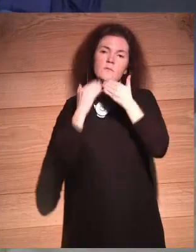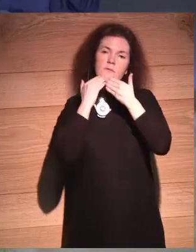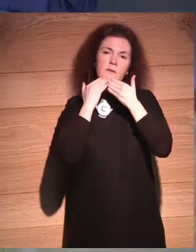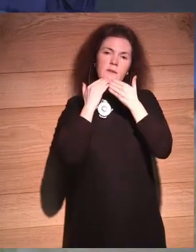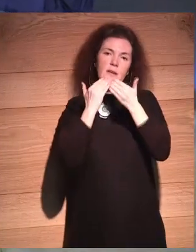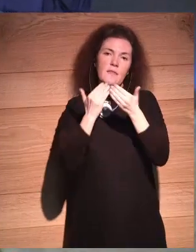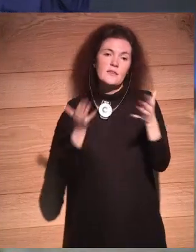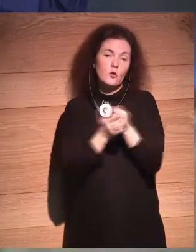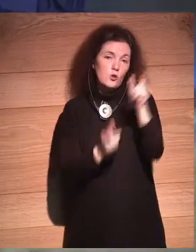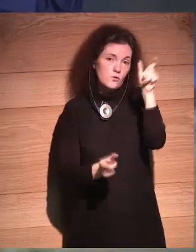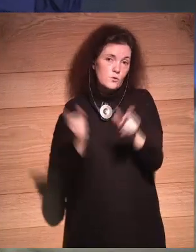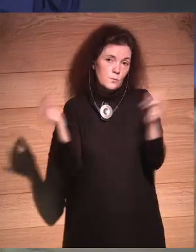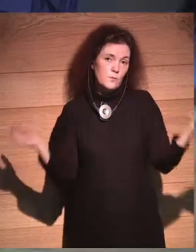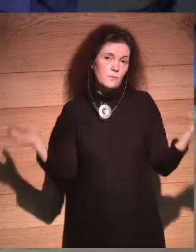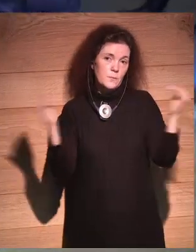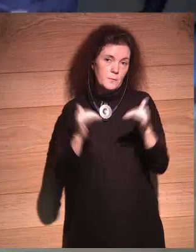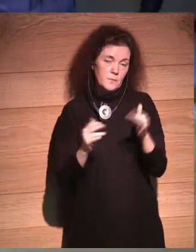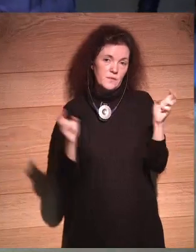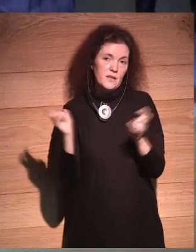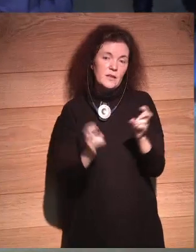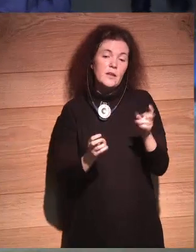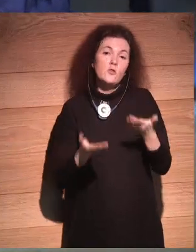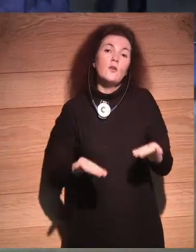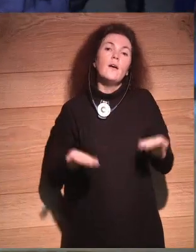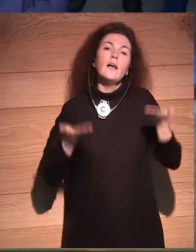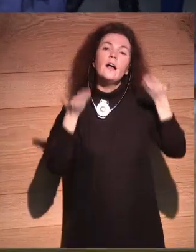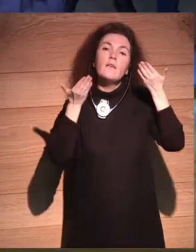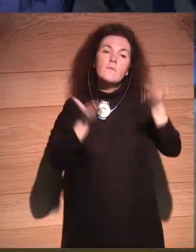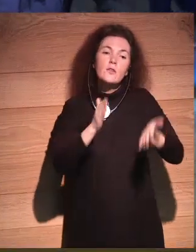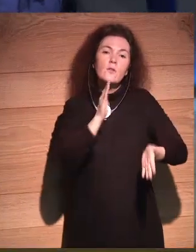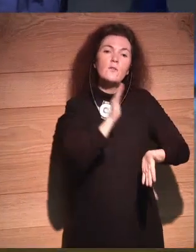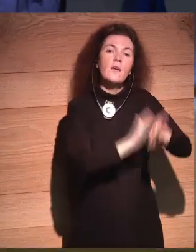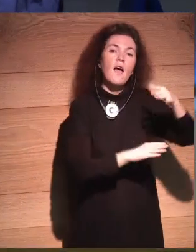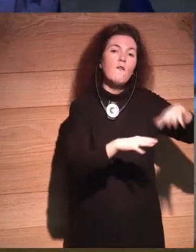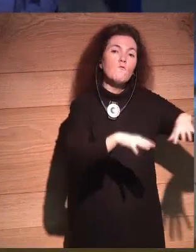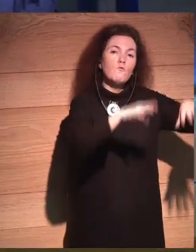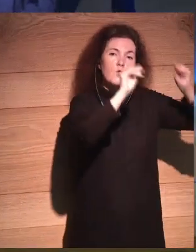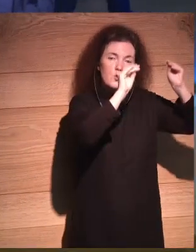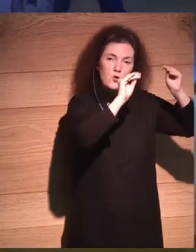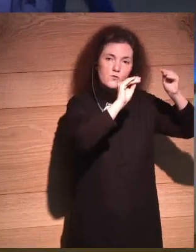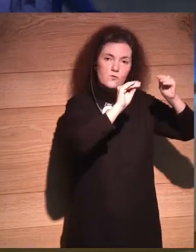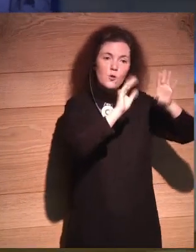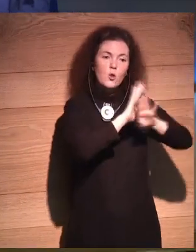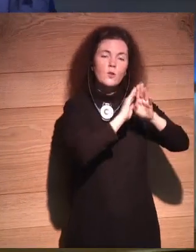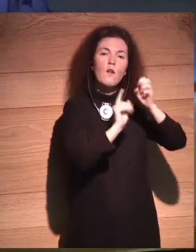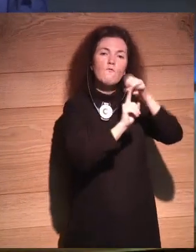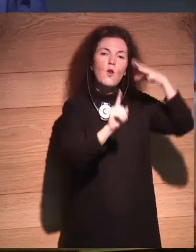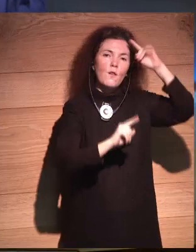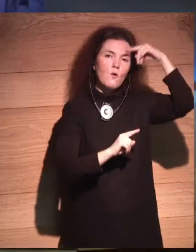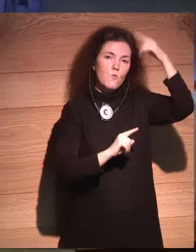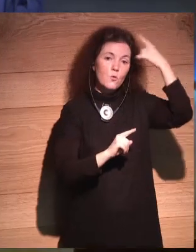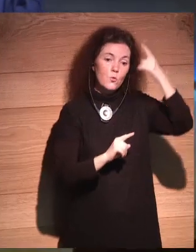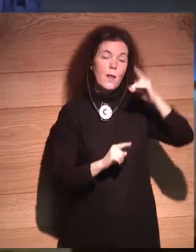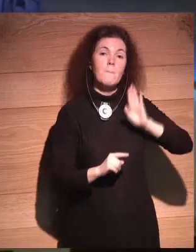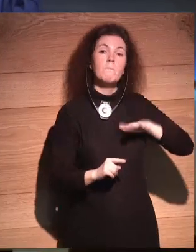Gracias a todos ustedes por la asistencia, y les invito a acudir a Burgos a seguir con el Foro de la Cultura, que